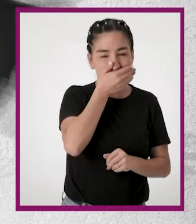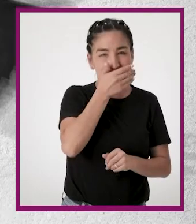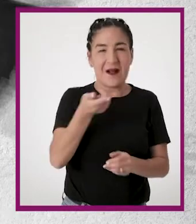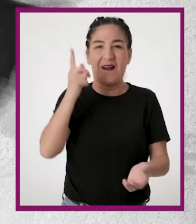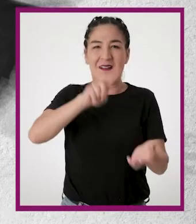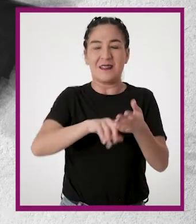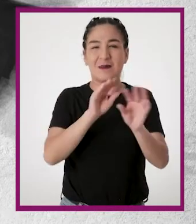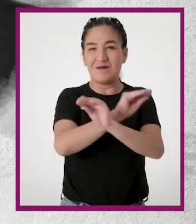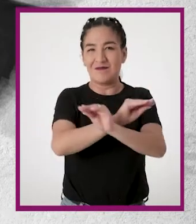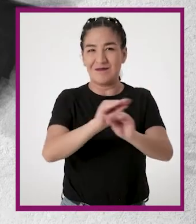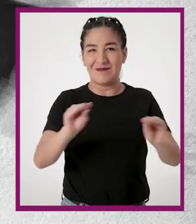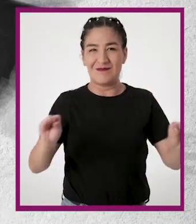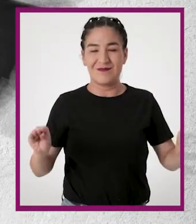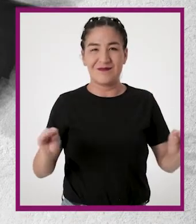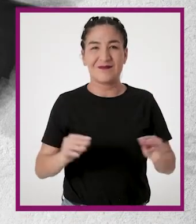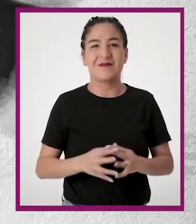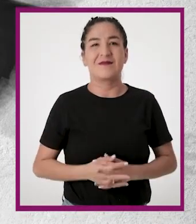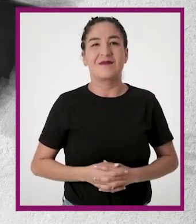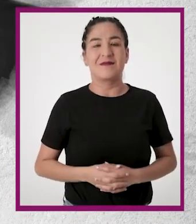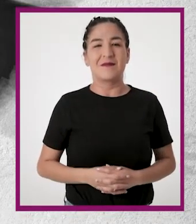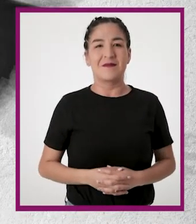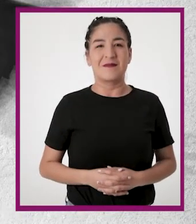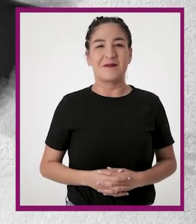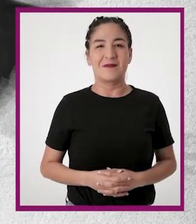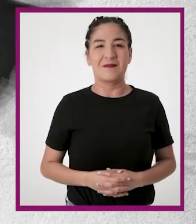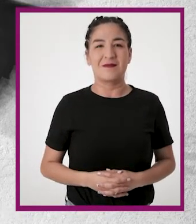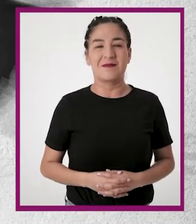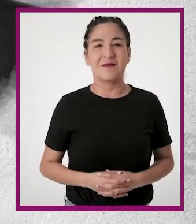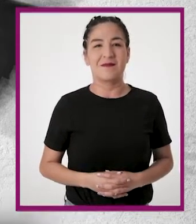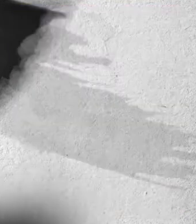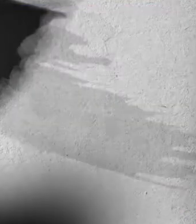del silencio y de la ausencia.